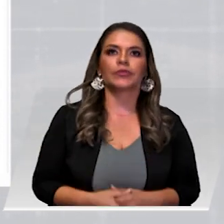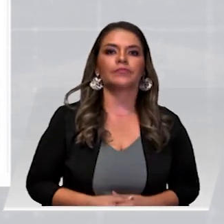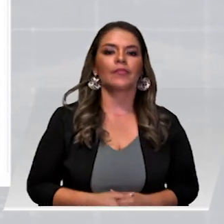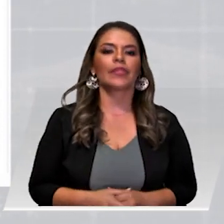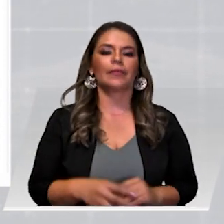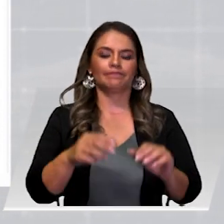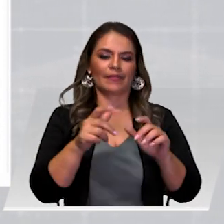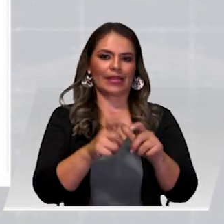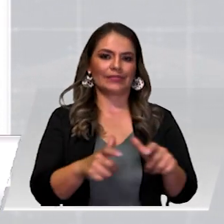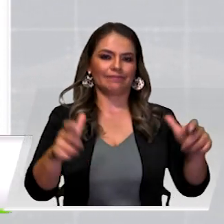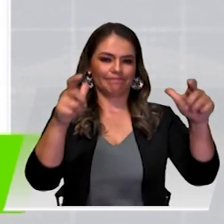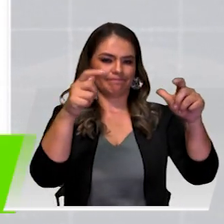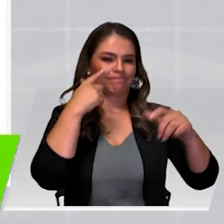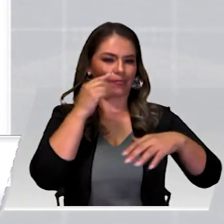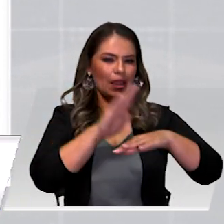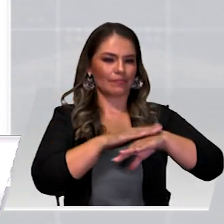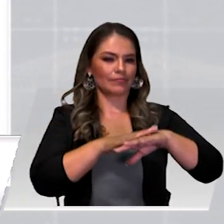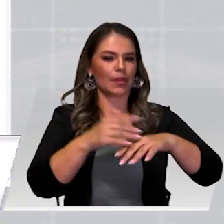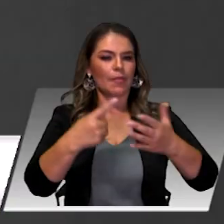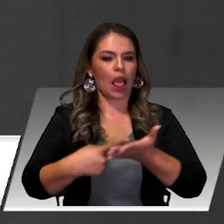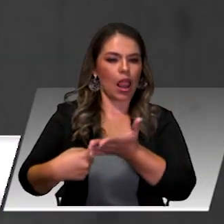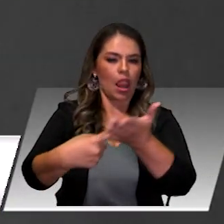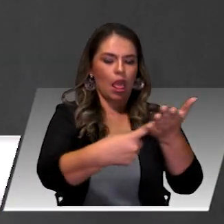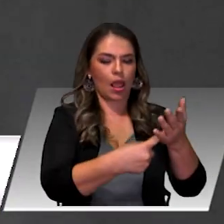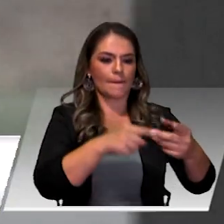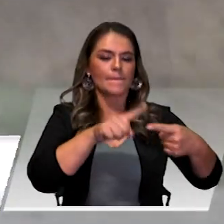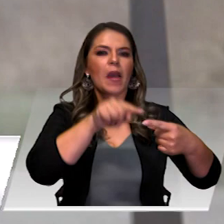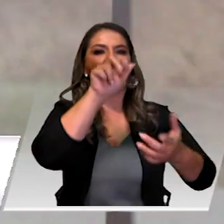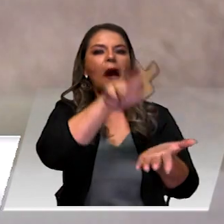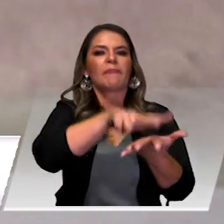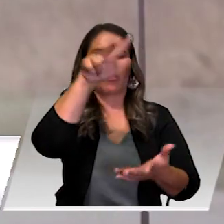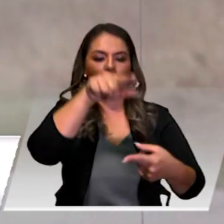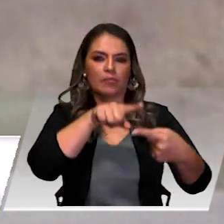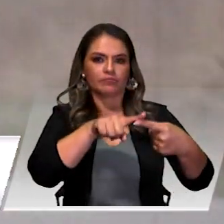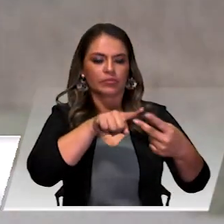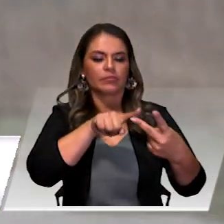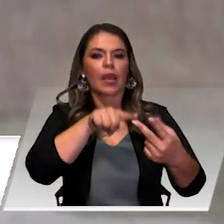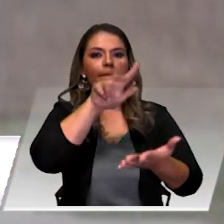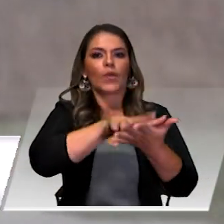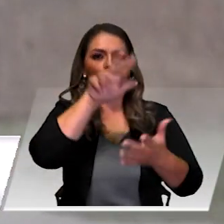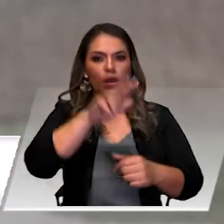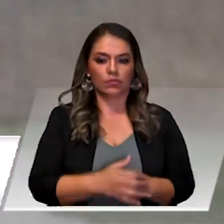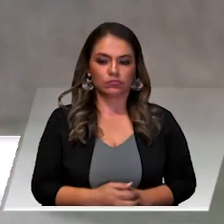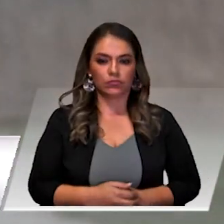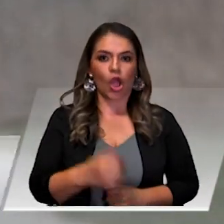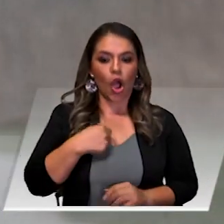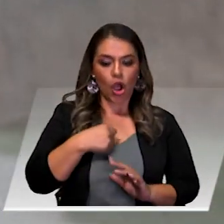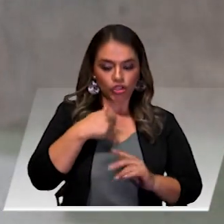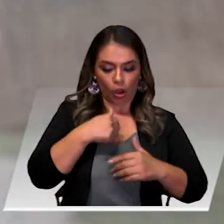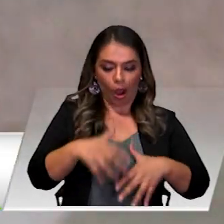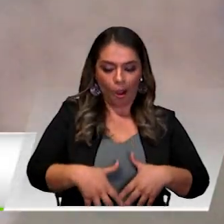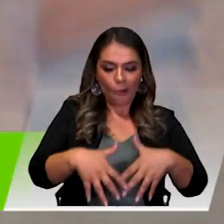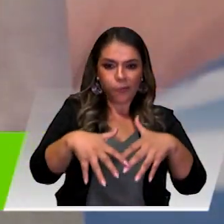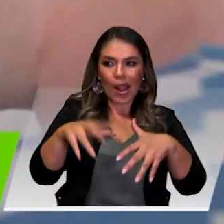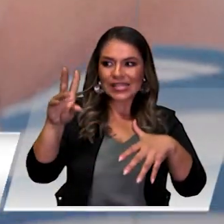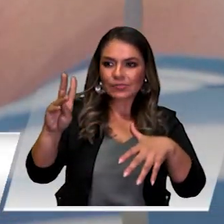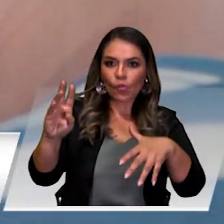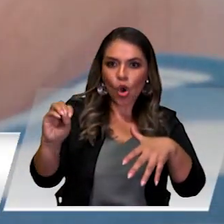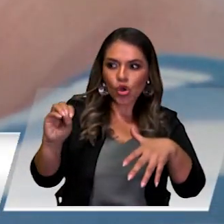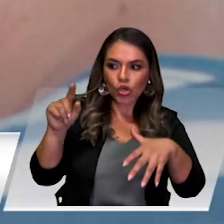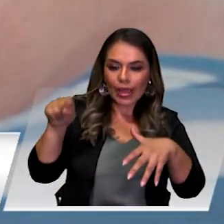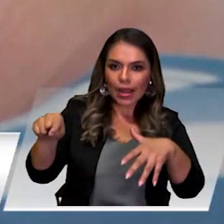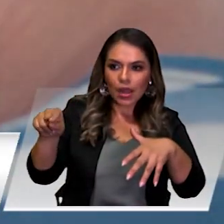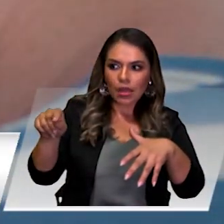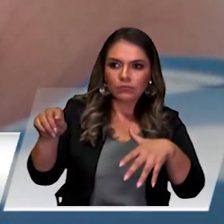debate un proyecto de ley que equipara el fuero de paternidad para que el hombre no pueda ser despedido de su trabajo si su esposa o